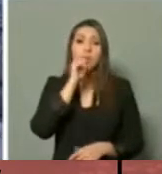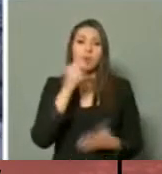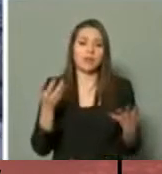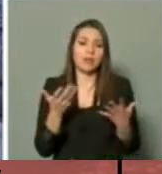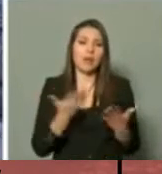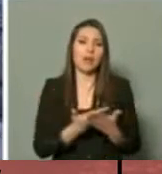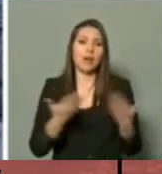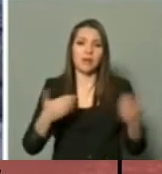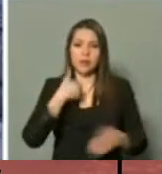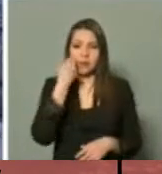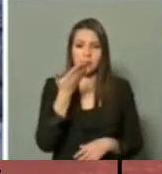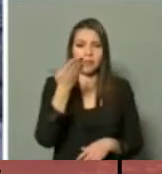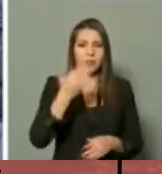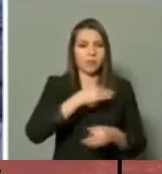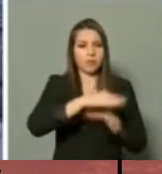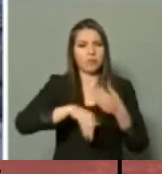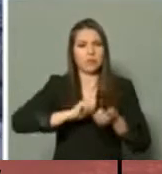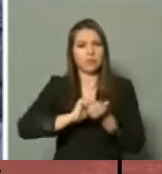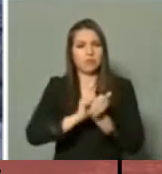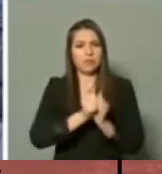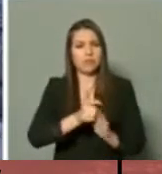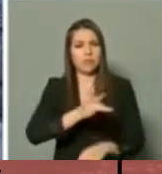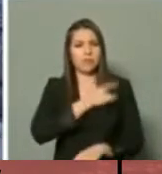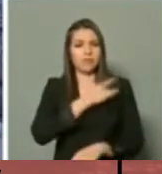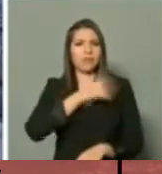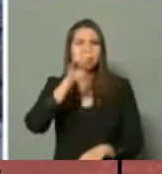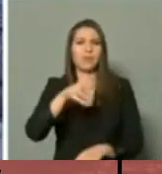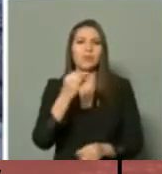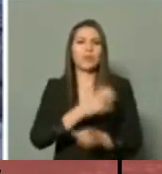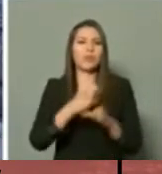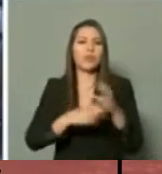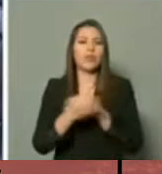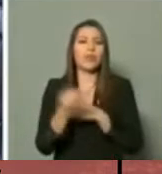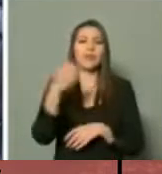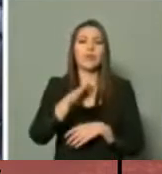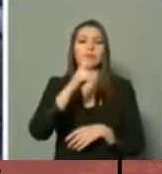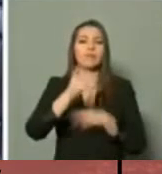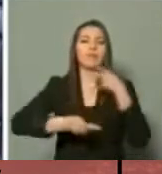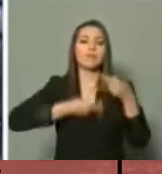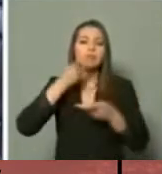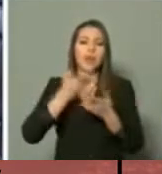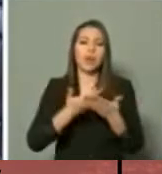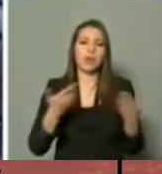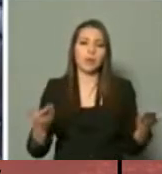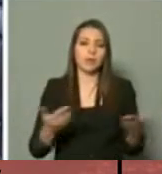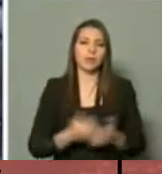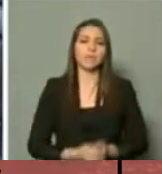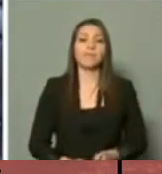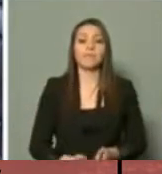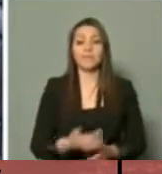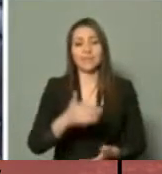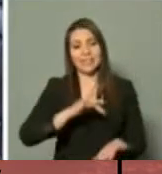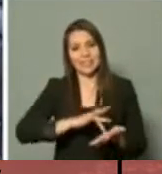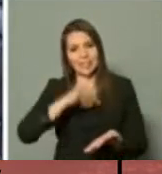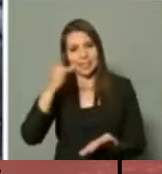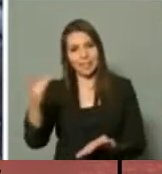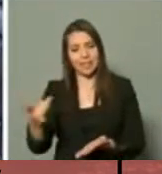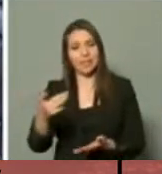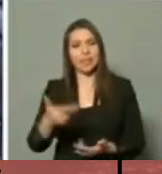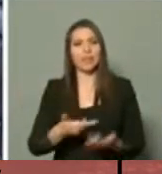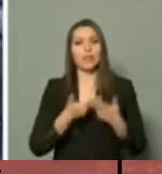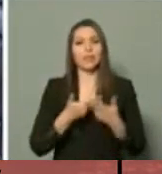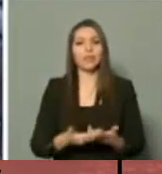que les pido que tomen conciencia de todas las falsedades que les están formulando. Candidata, muchas gracias. Le resta